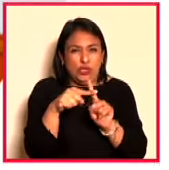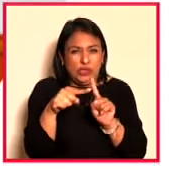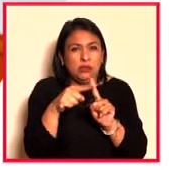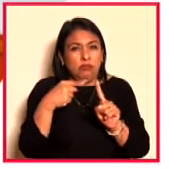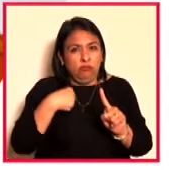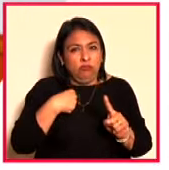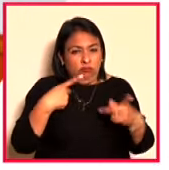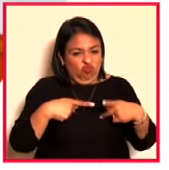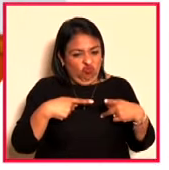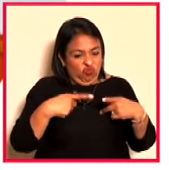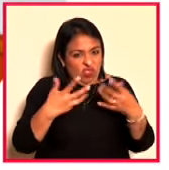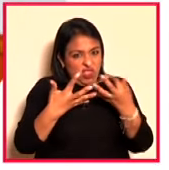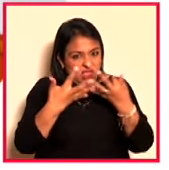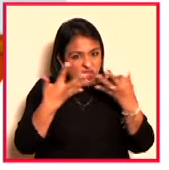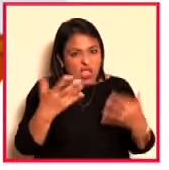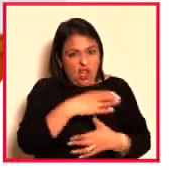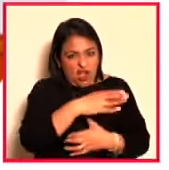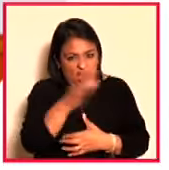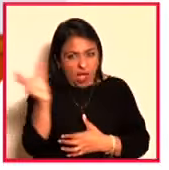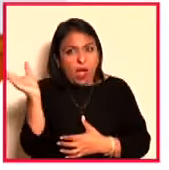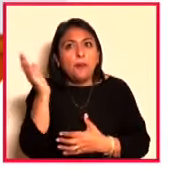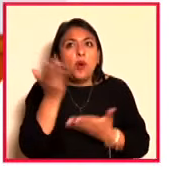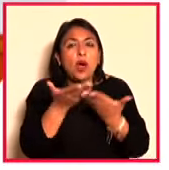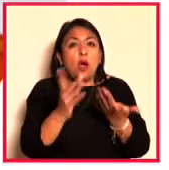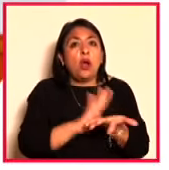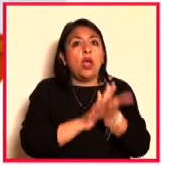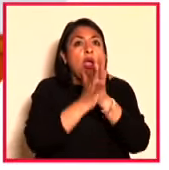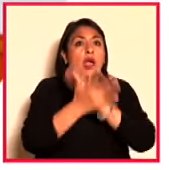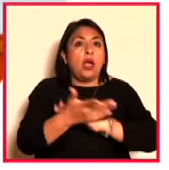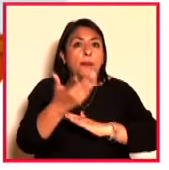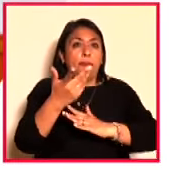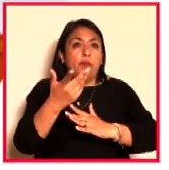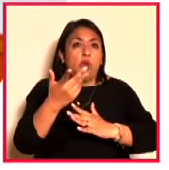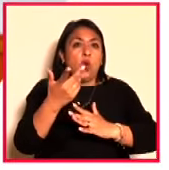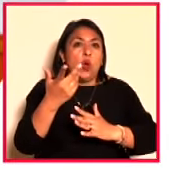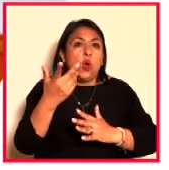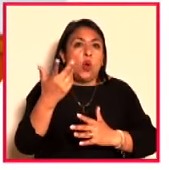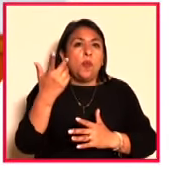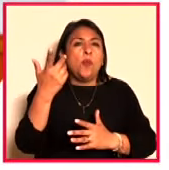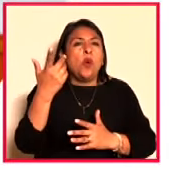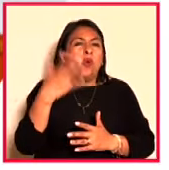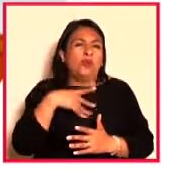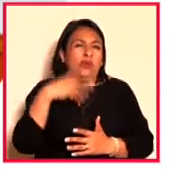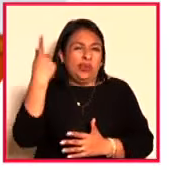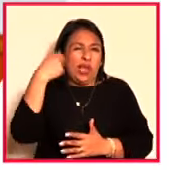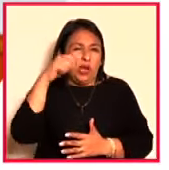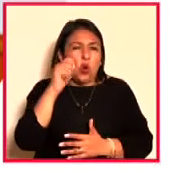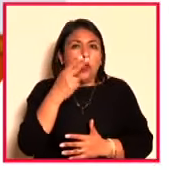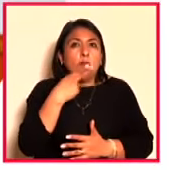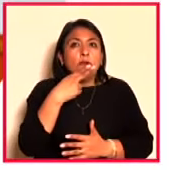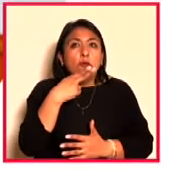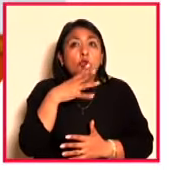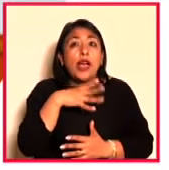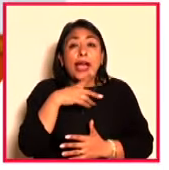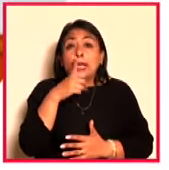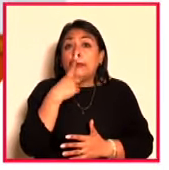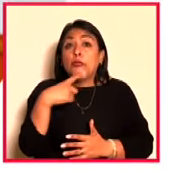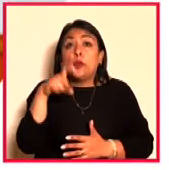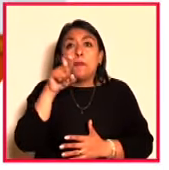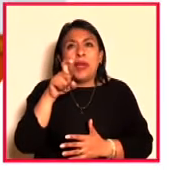como todos serranos, pero ahora tecnificados porque producimos jitomate bajo invernadero. En los últimos años somos uno de